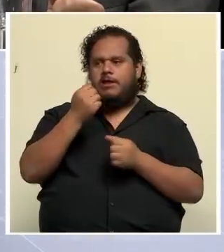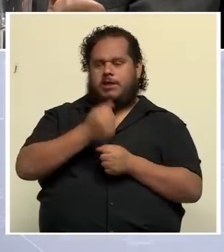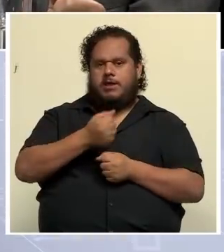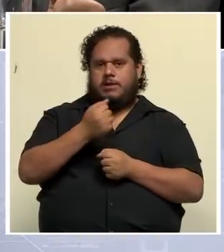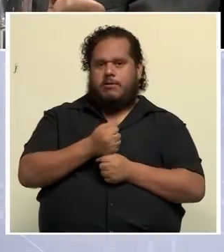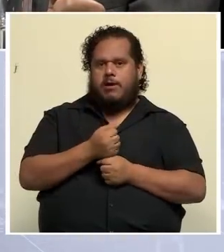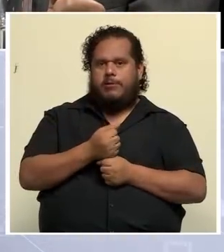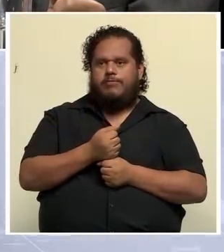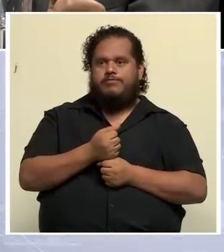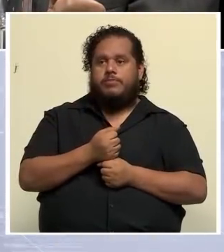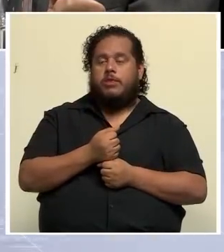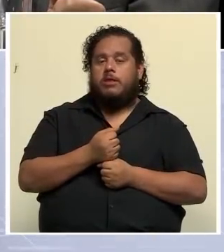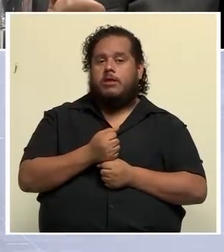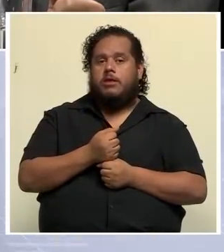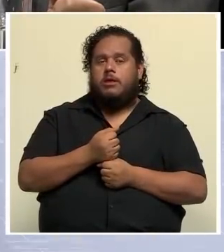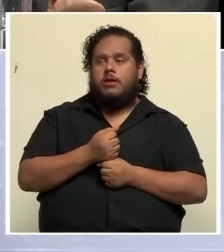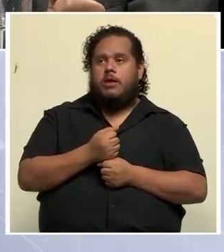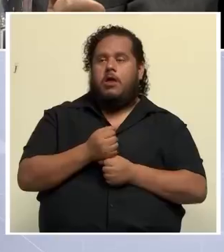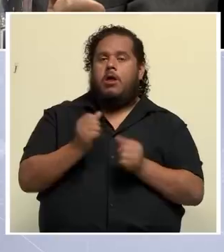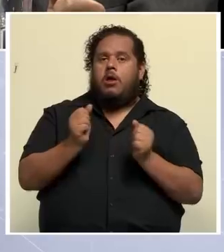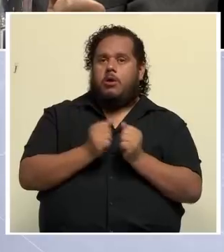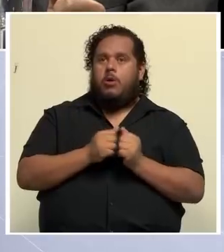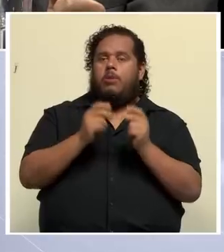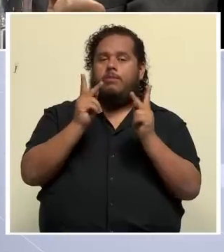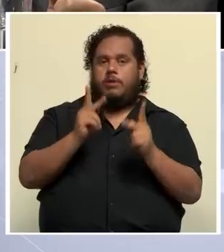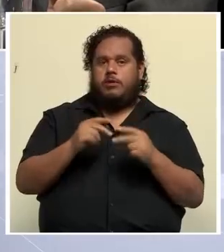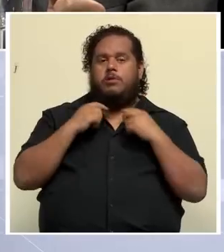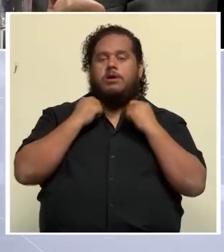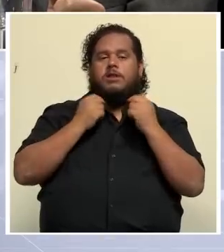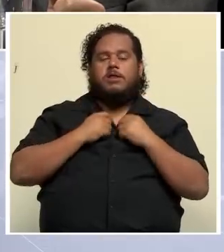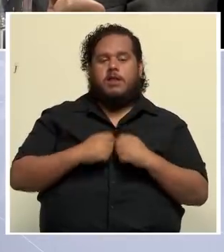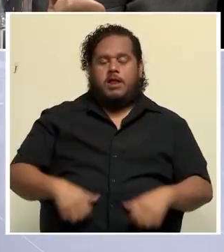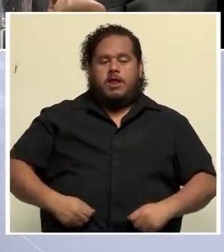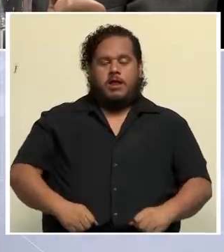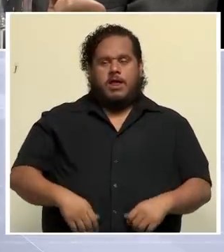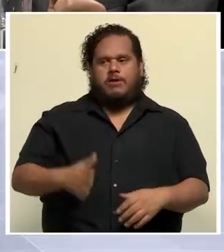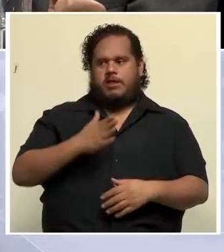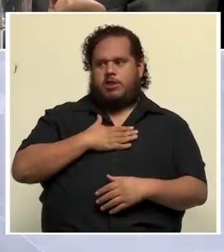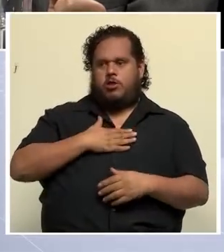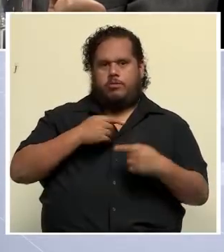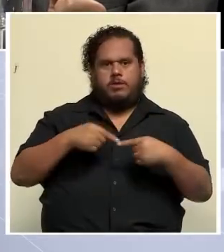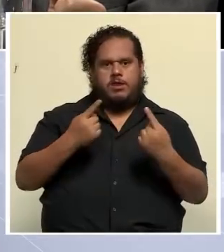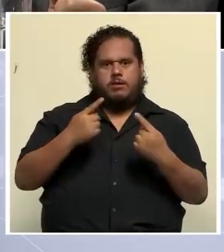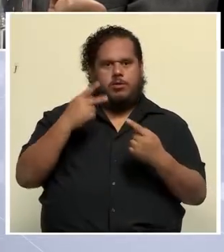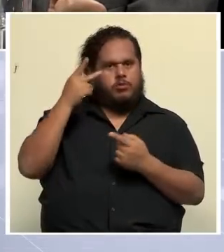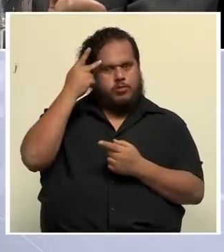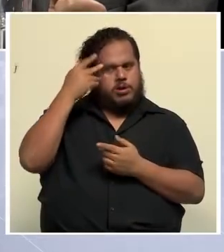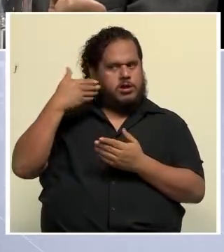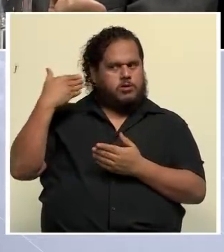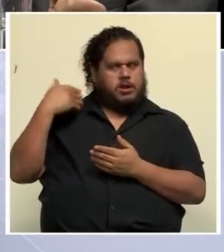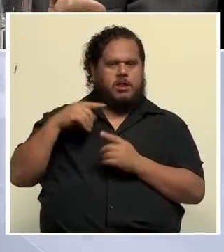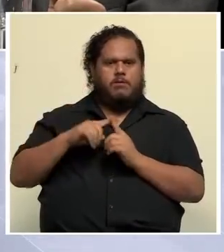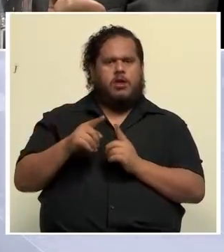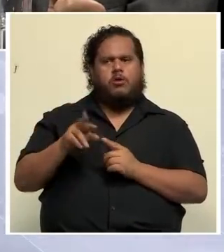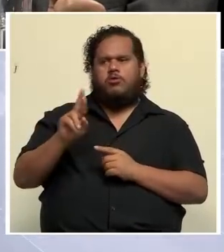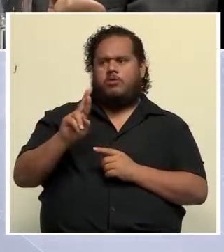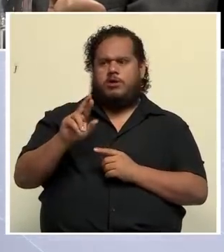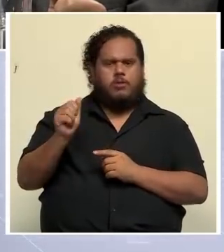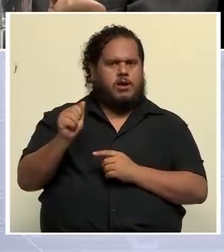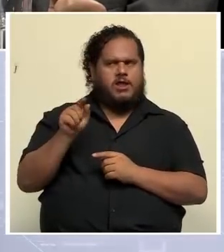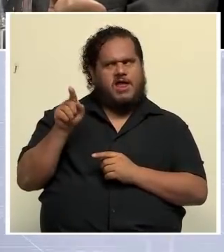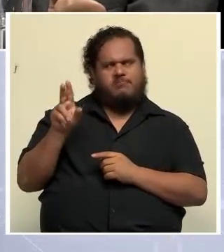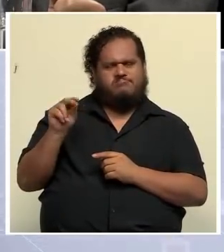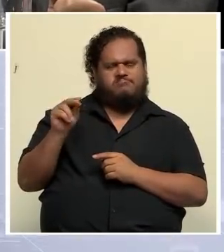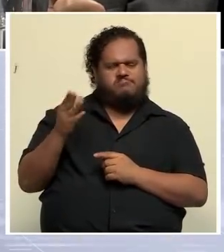trabajar aún con personas que hayan sido mis enemigos políticos, que don Rodrigo no lo ha